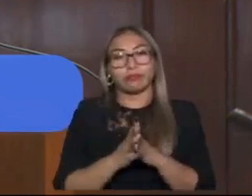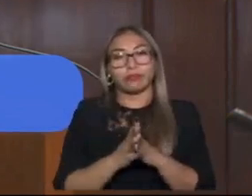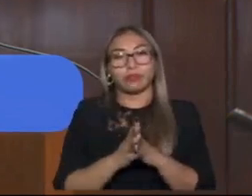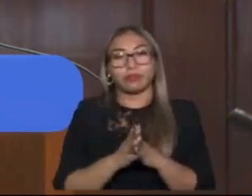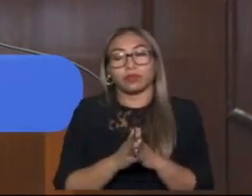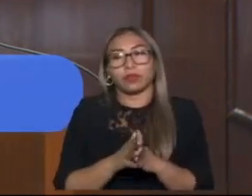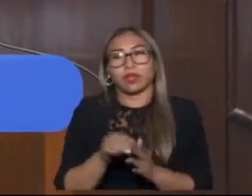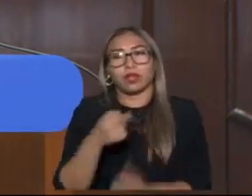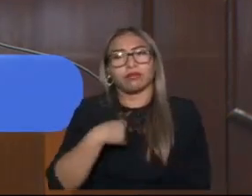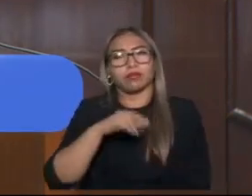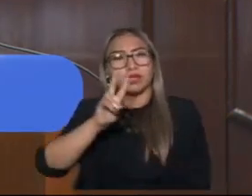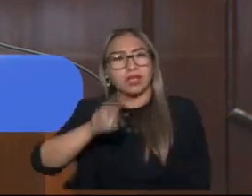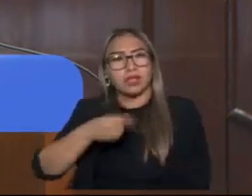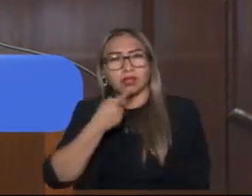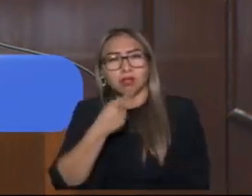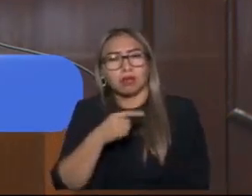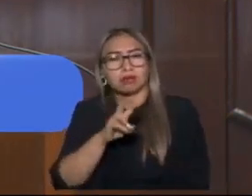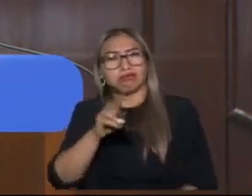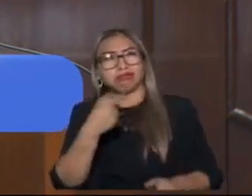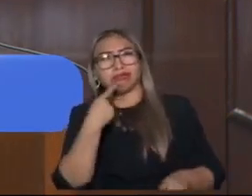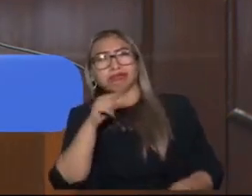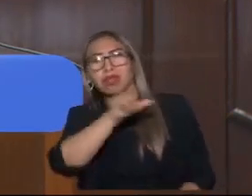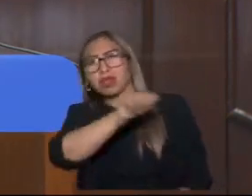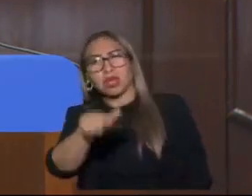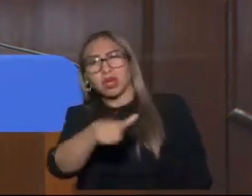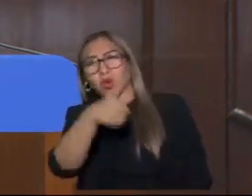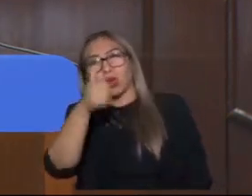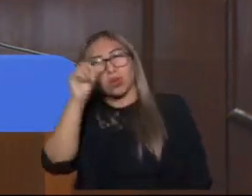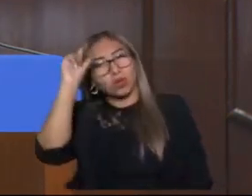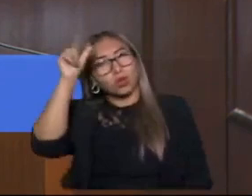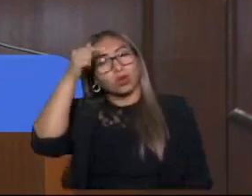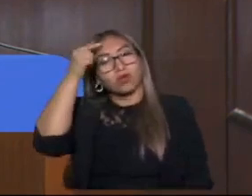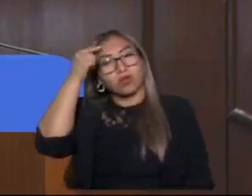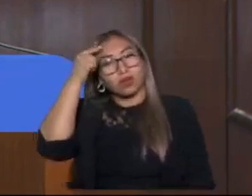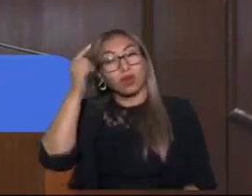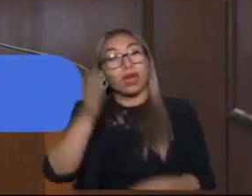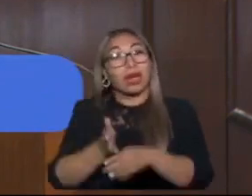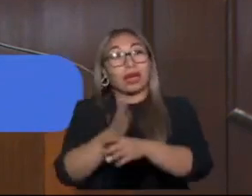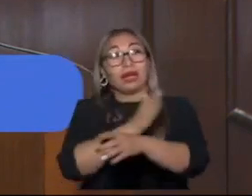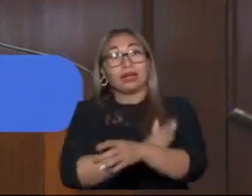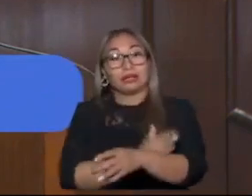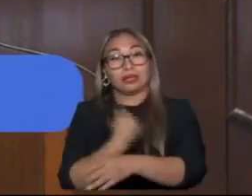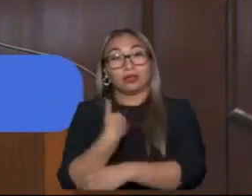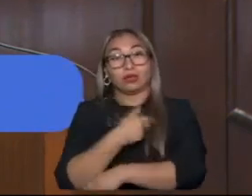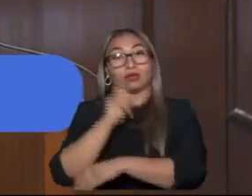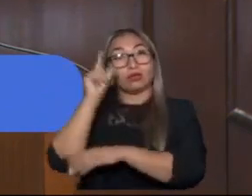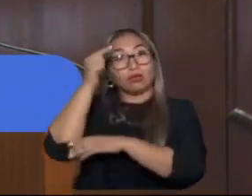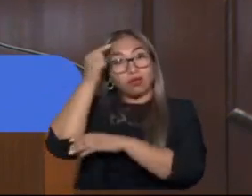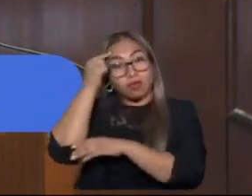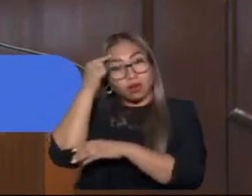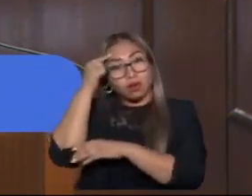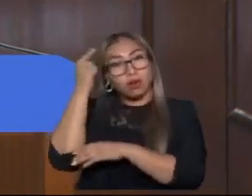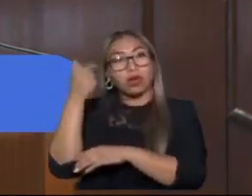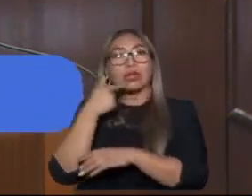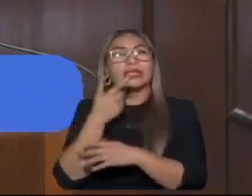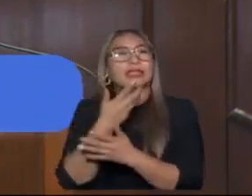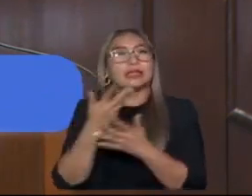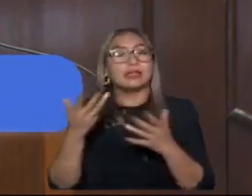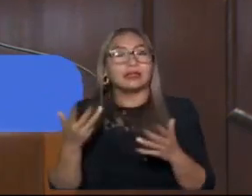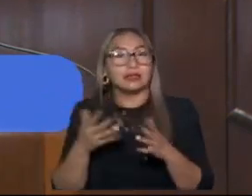Nadie puede negar que ningún otro gobierno antes del nuestro tuvo que